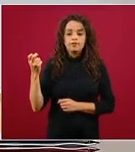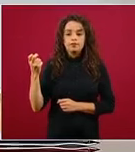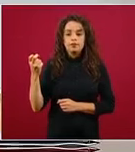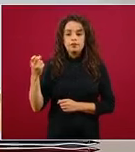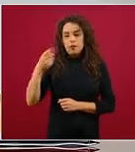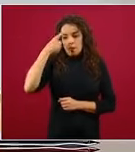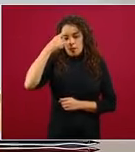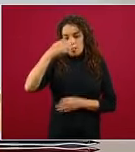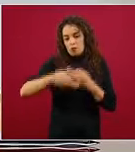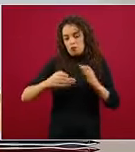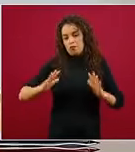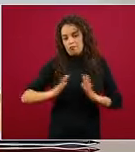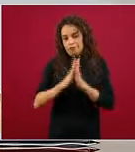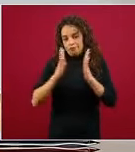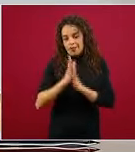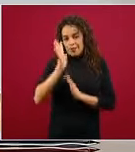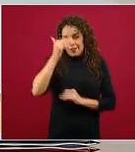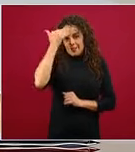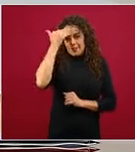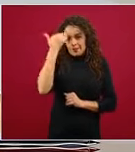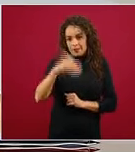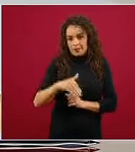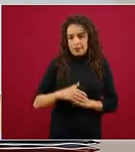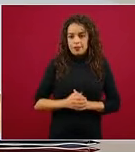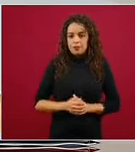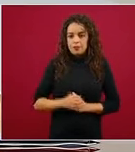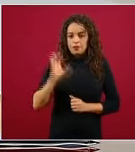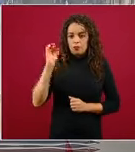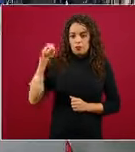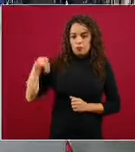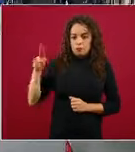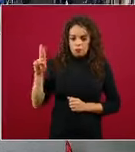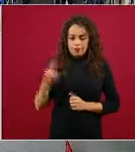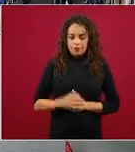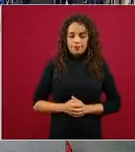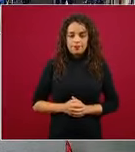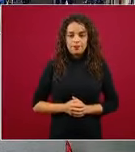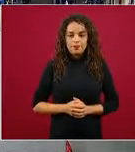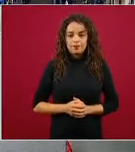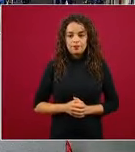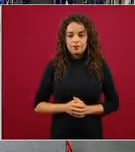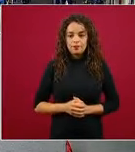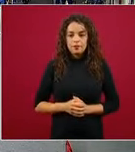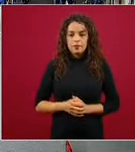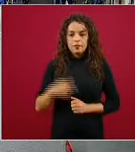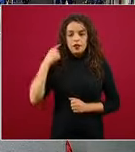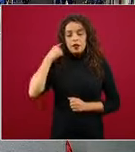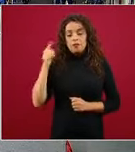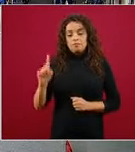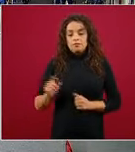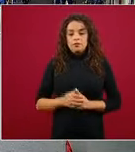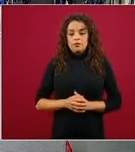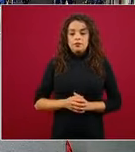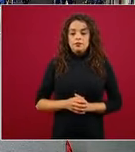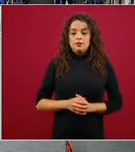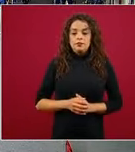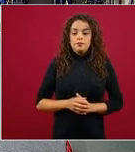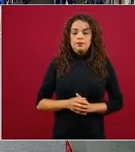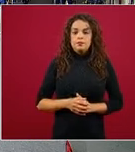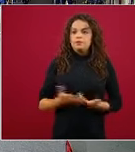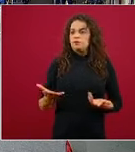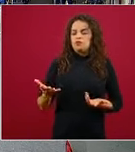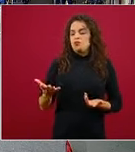de la participación de la ONU. ¿Sí? No, fíjese, sí hay